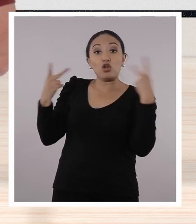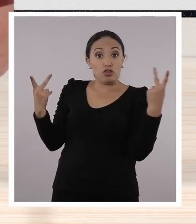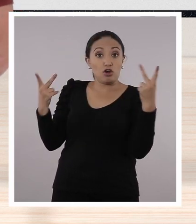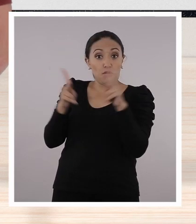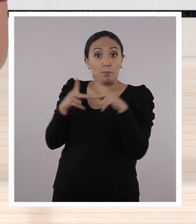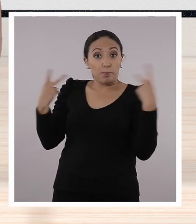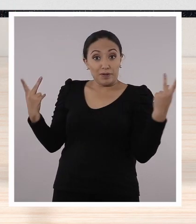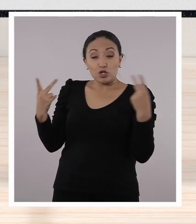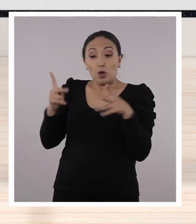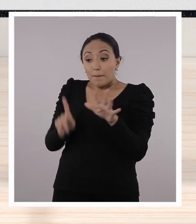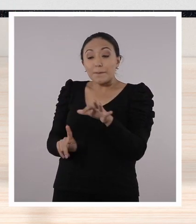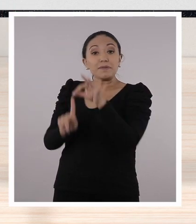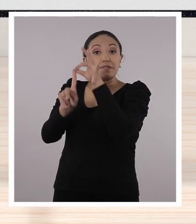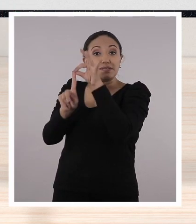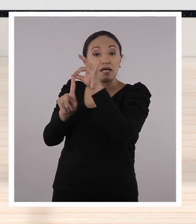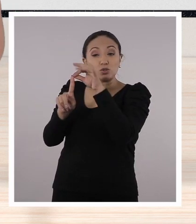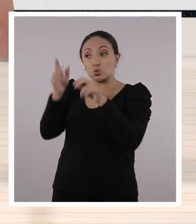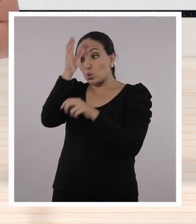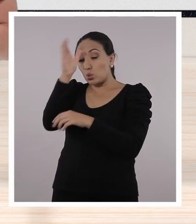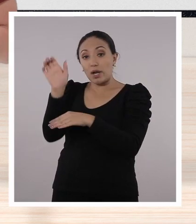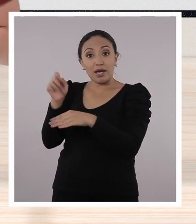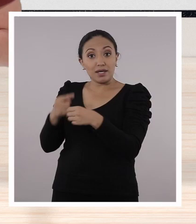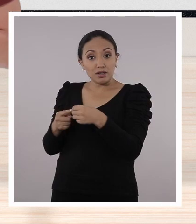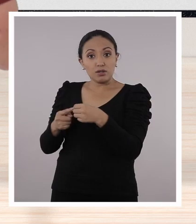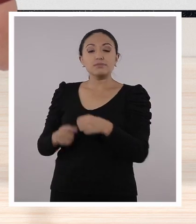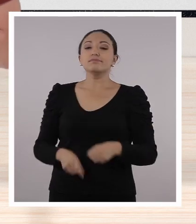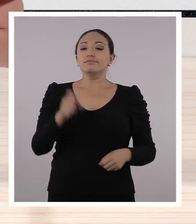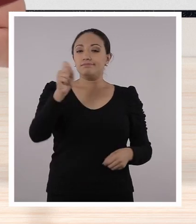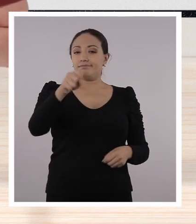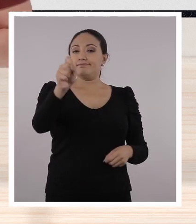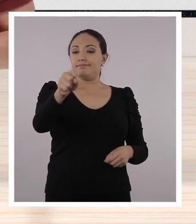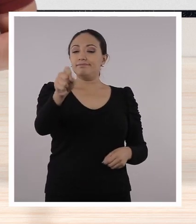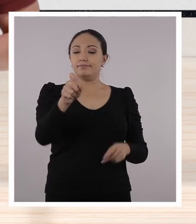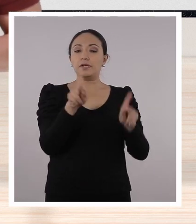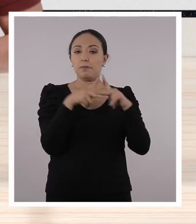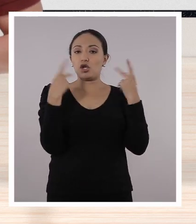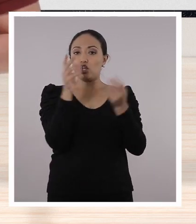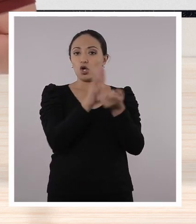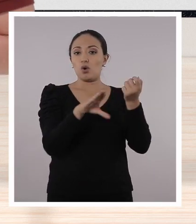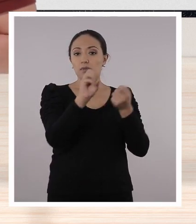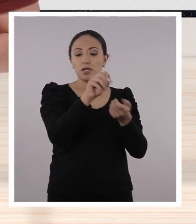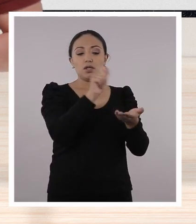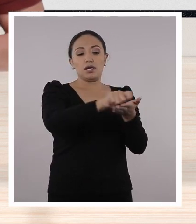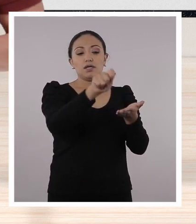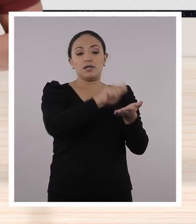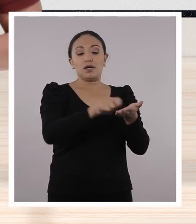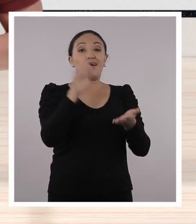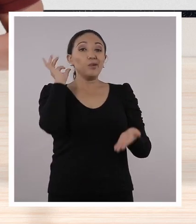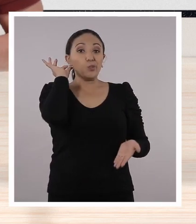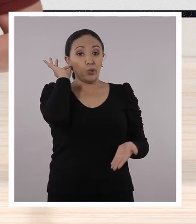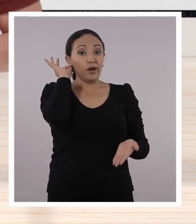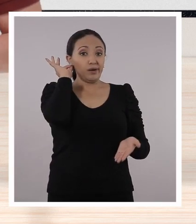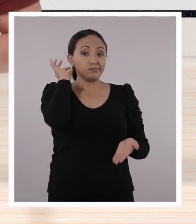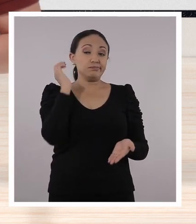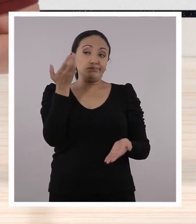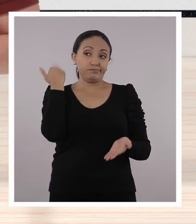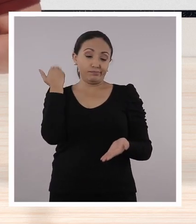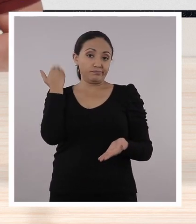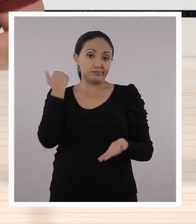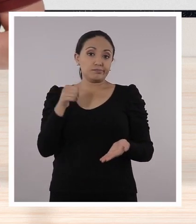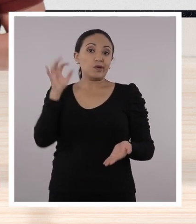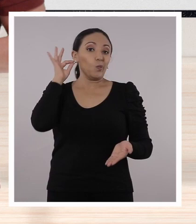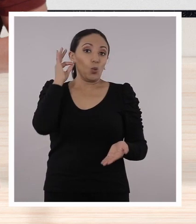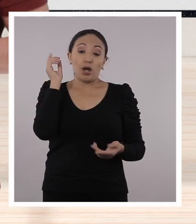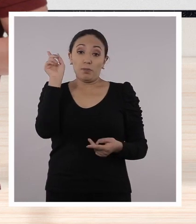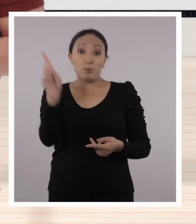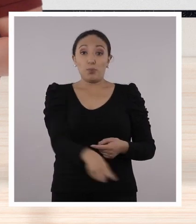en Primicias de la Cultura de Quito. Exactamente, en el periódico de su hermana. Allí, bueno, como era mujer y en esa